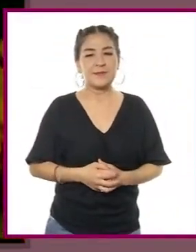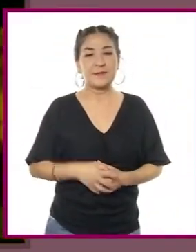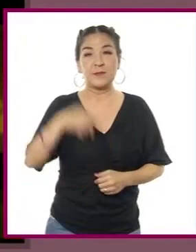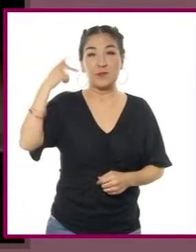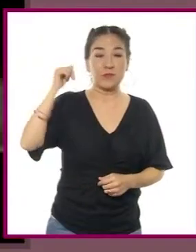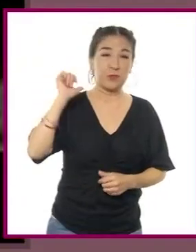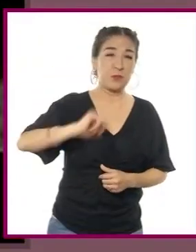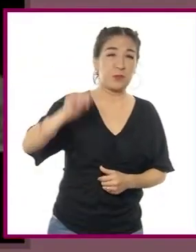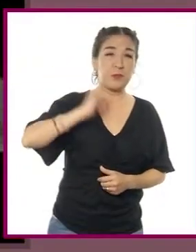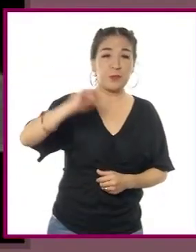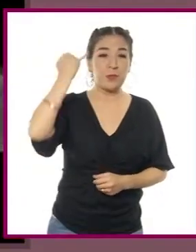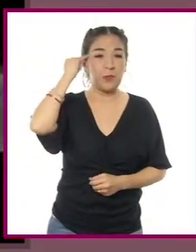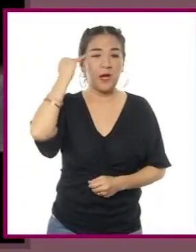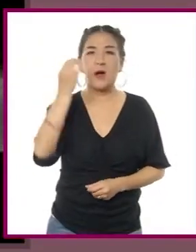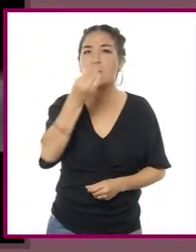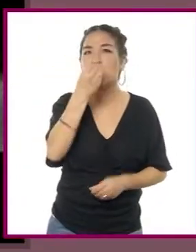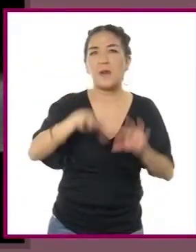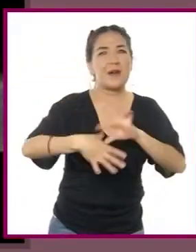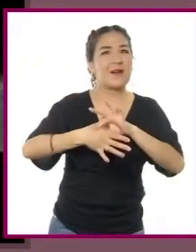prehispánica era una población que comía poca carne.